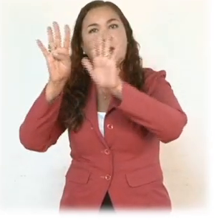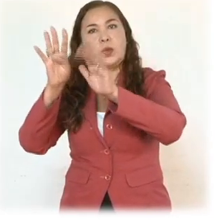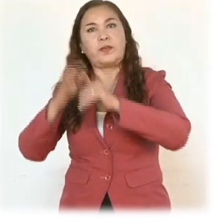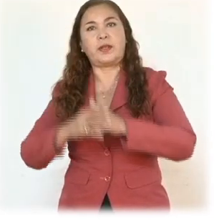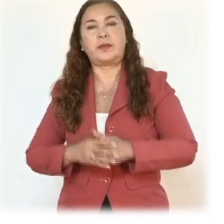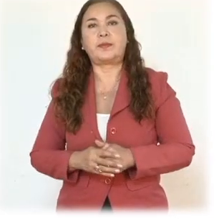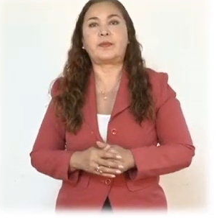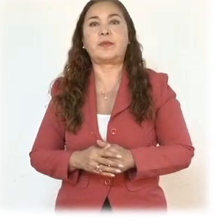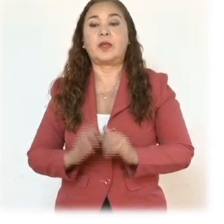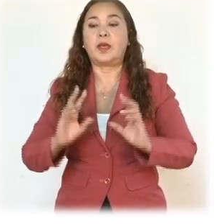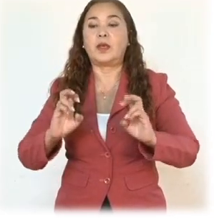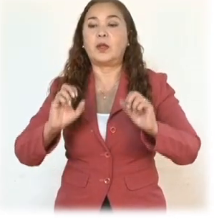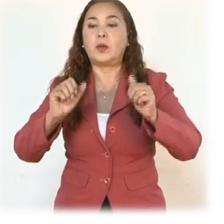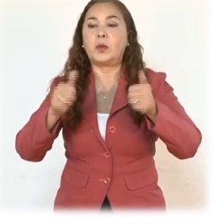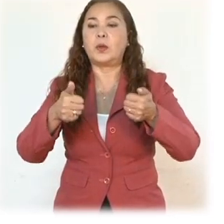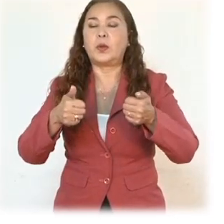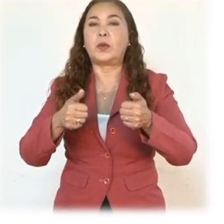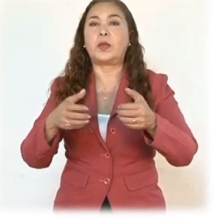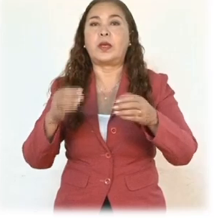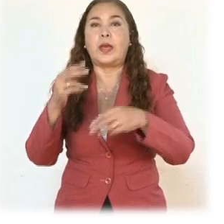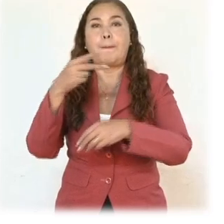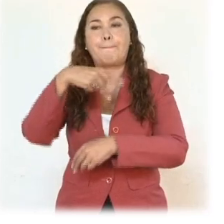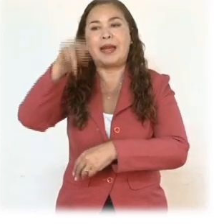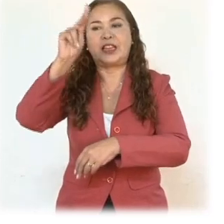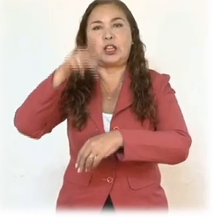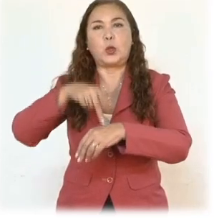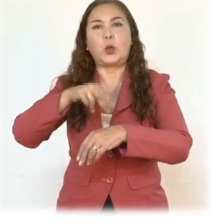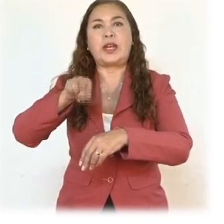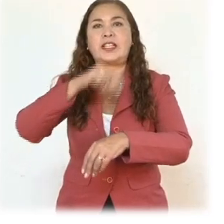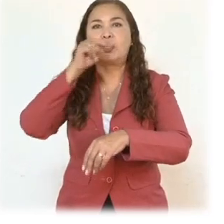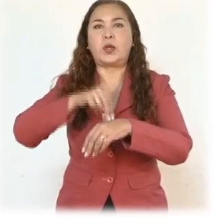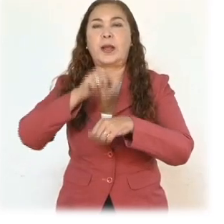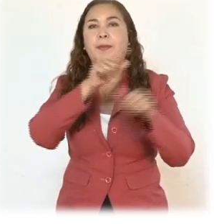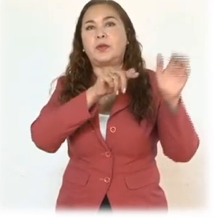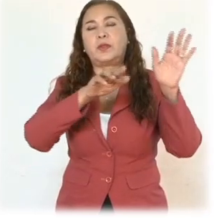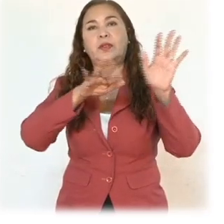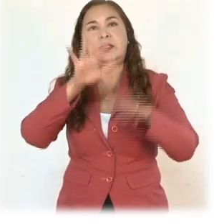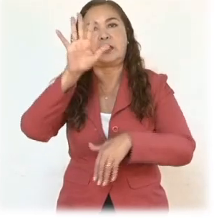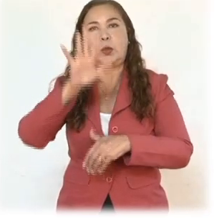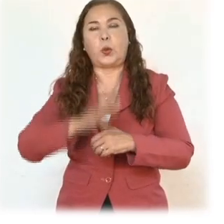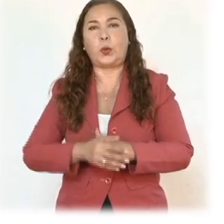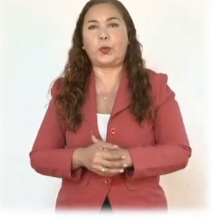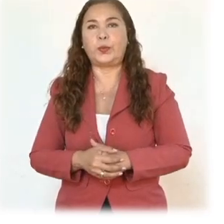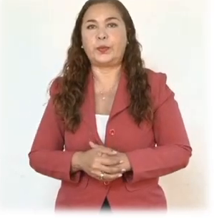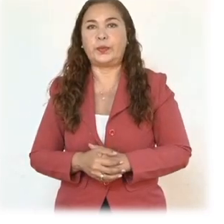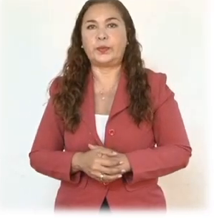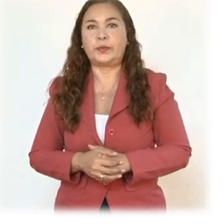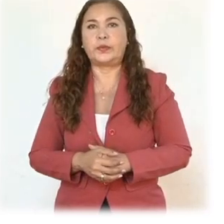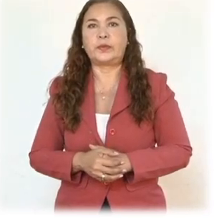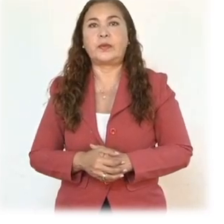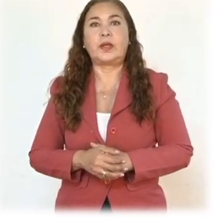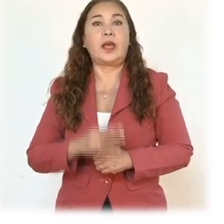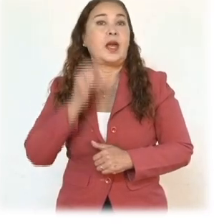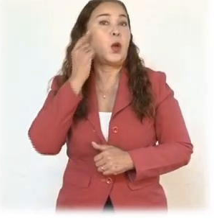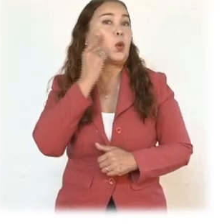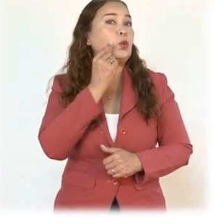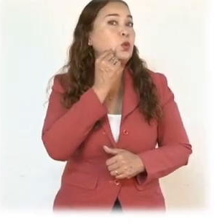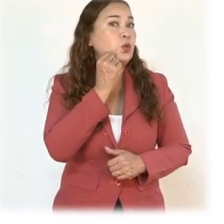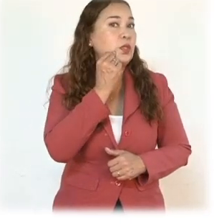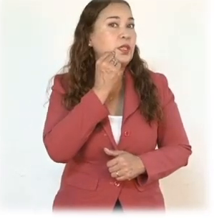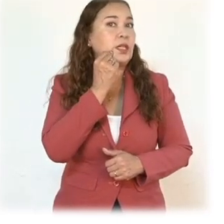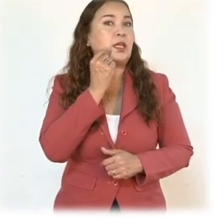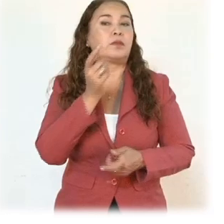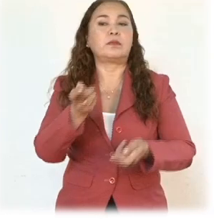10769 inauguración del panteón nacional 18 75 Antonio José de